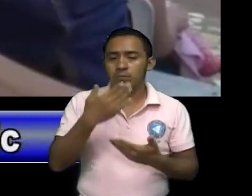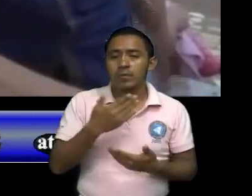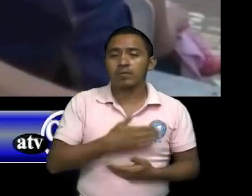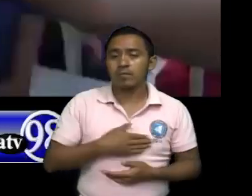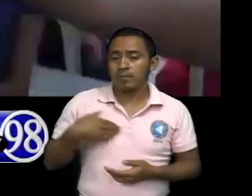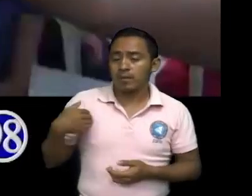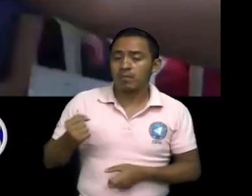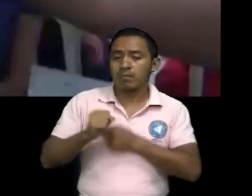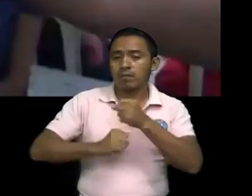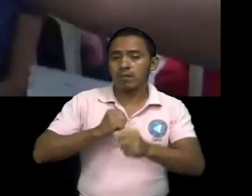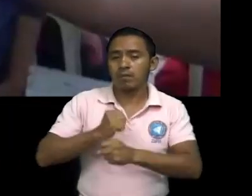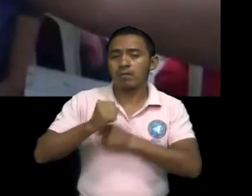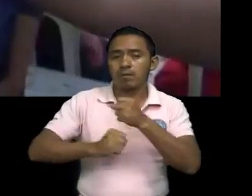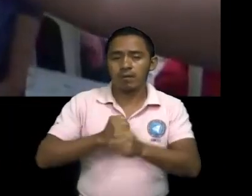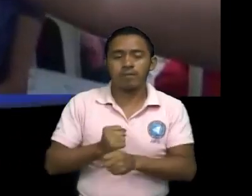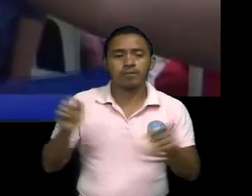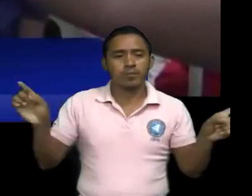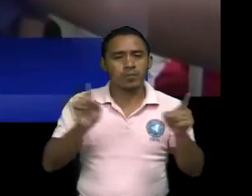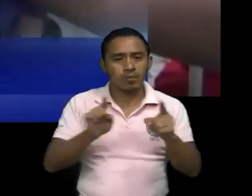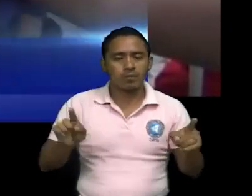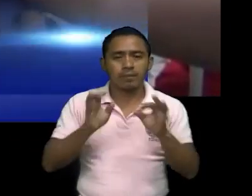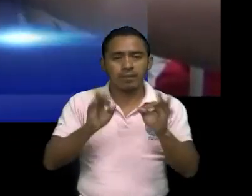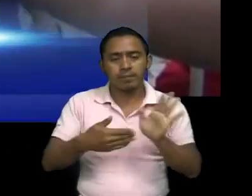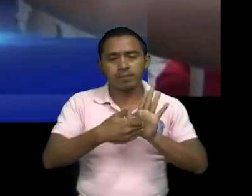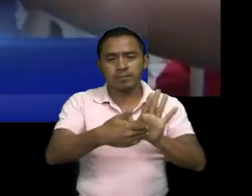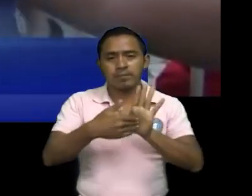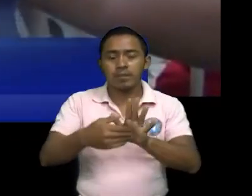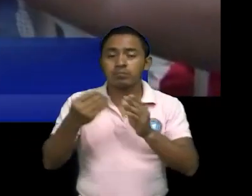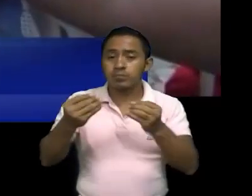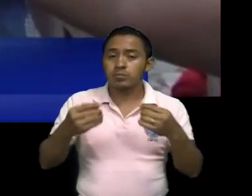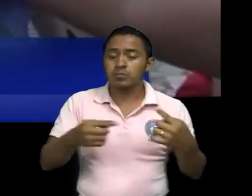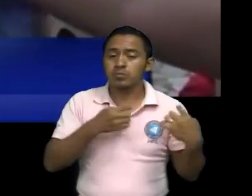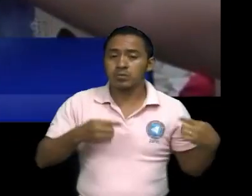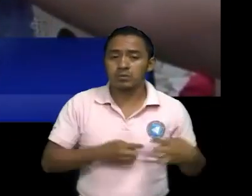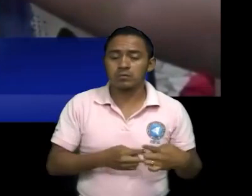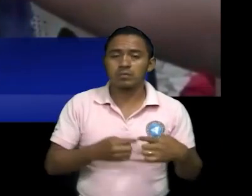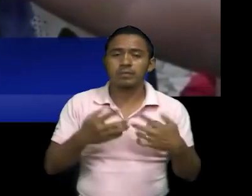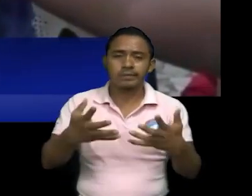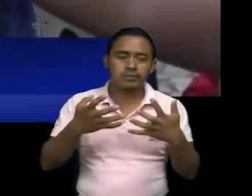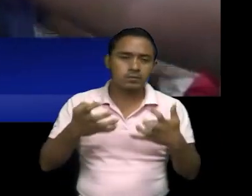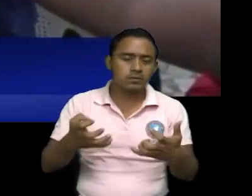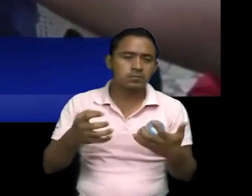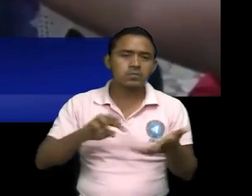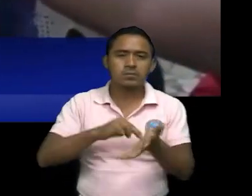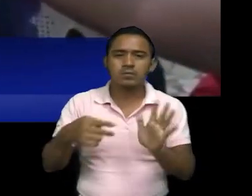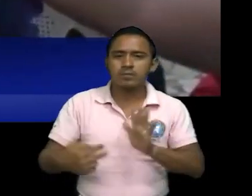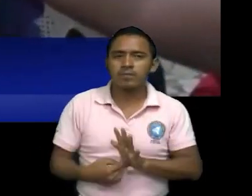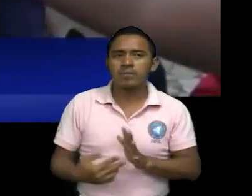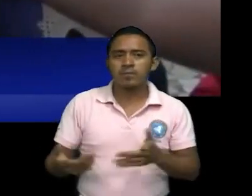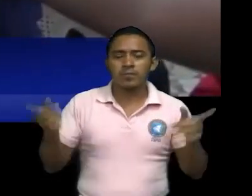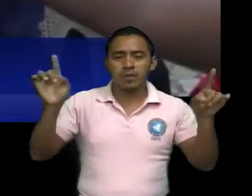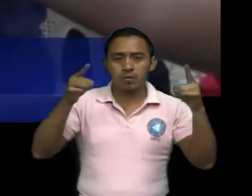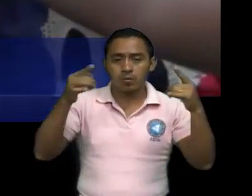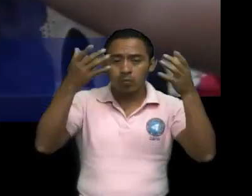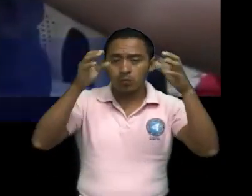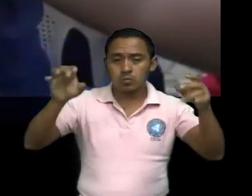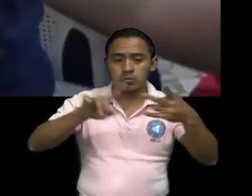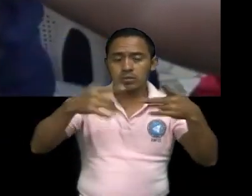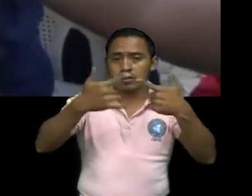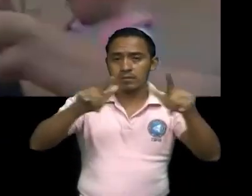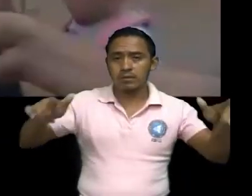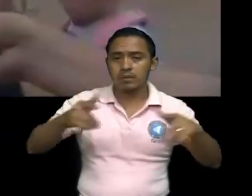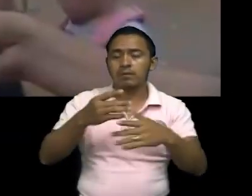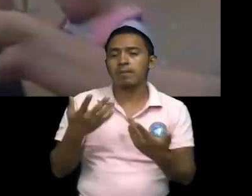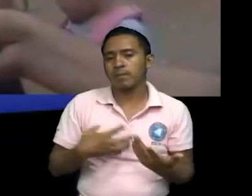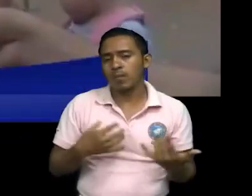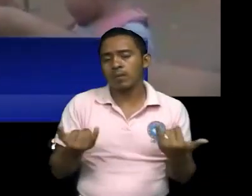año. Con la música uno se puede expresar y llegar a muchos corazones, así que lo que nosotros queremos transmitir es cultura, es libertad y es paz.